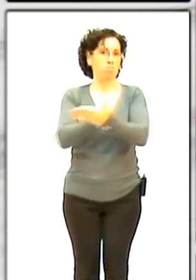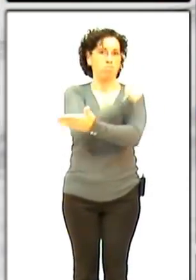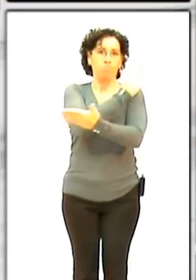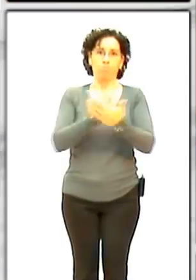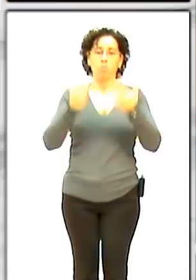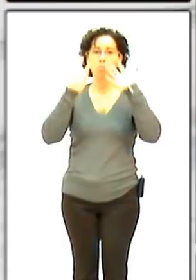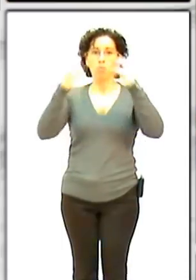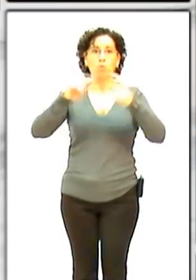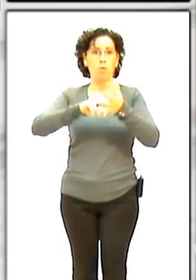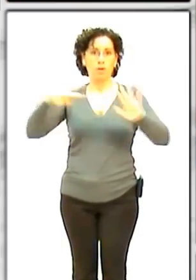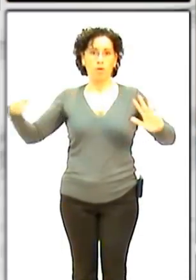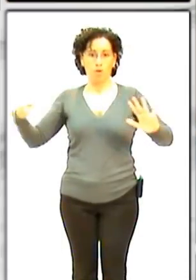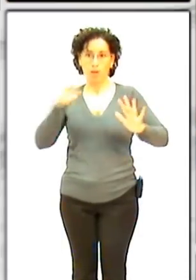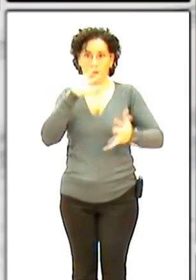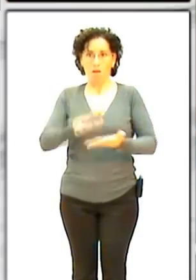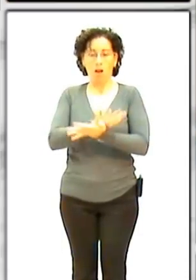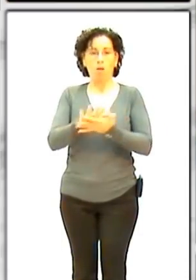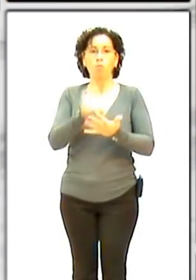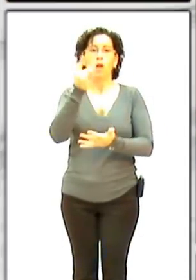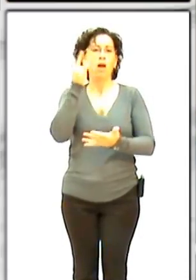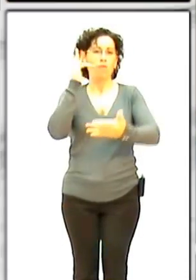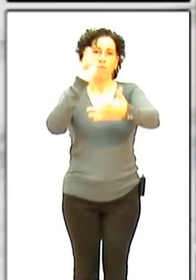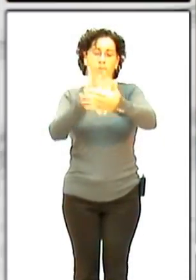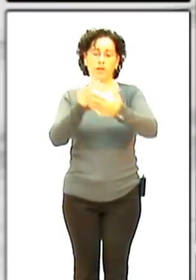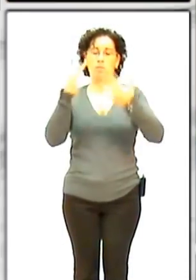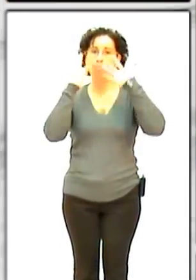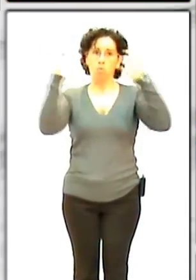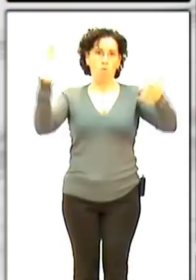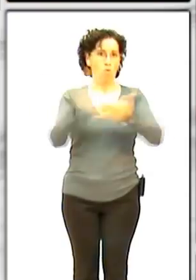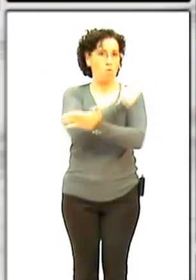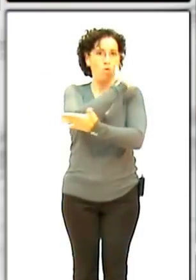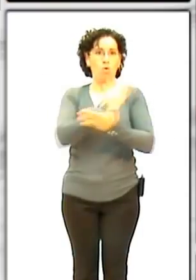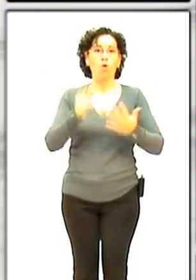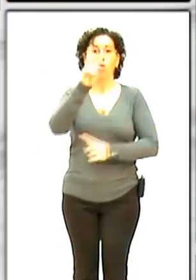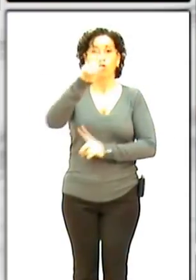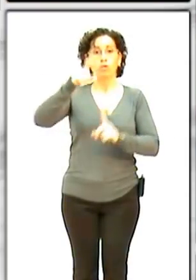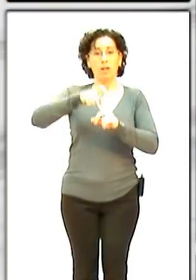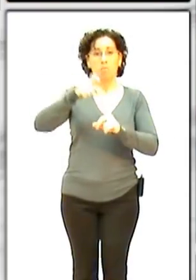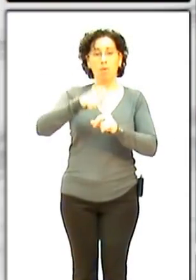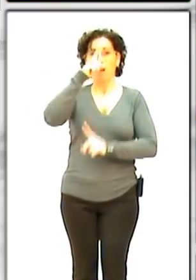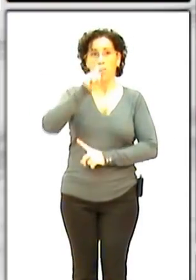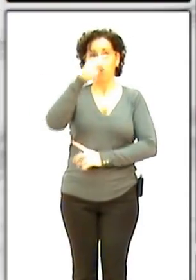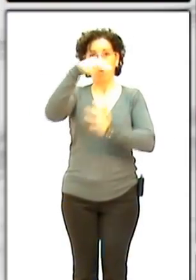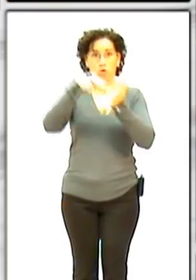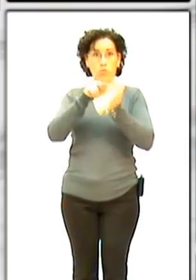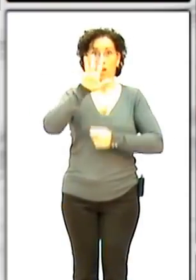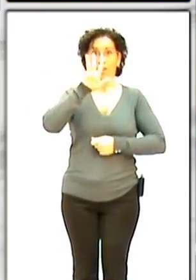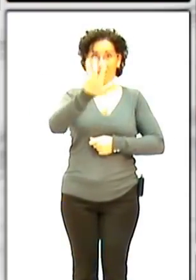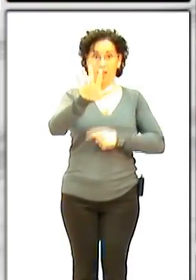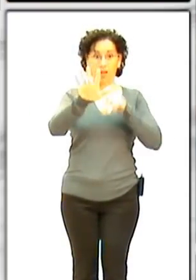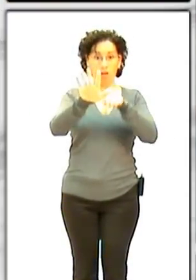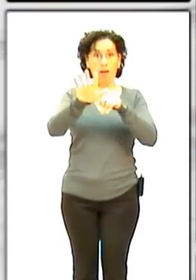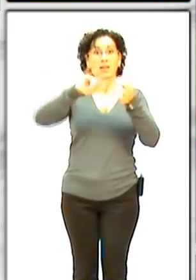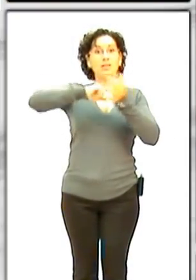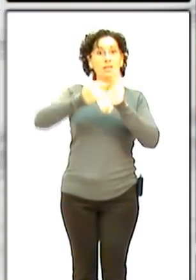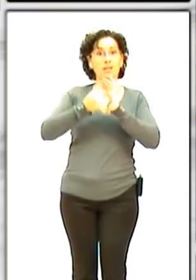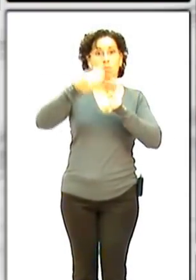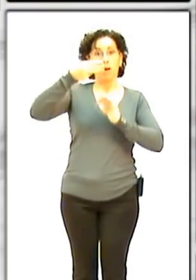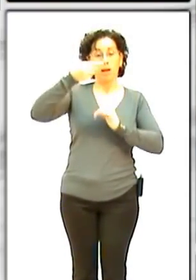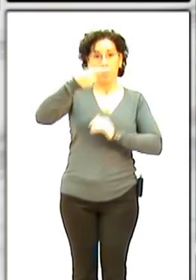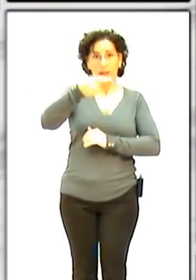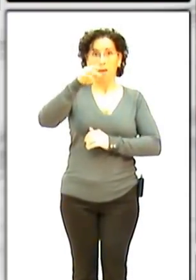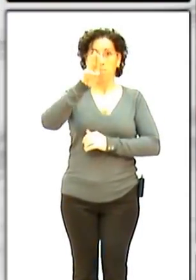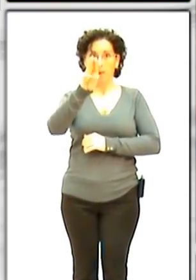nuevas tecnologías de las que hoy aquí estamos hablando, que es la fecha del 2 de mayo del 2005, año en el que el sistema GPS